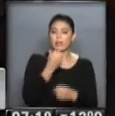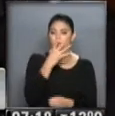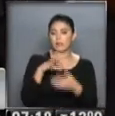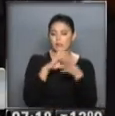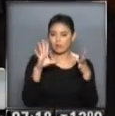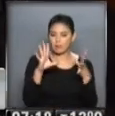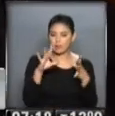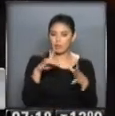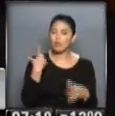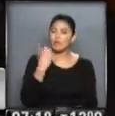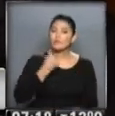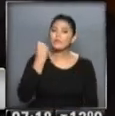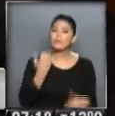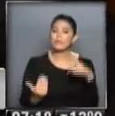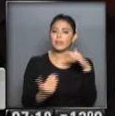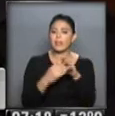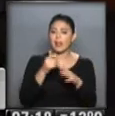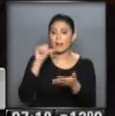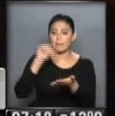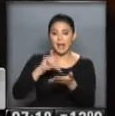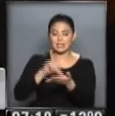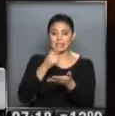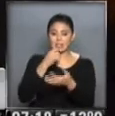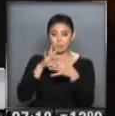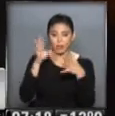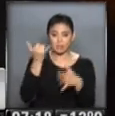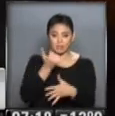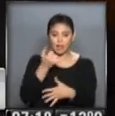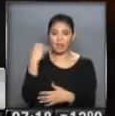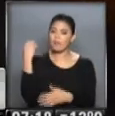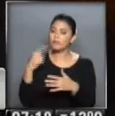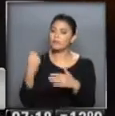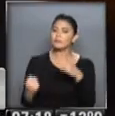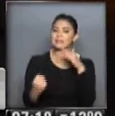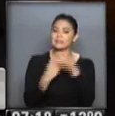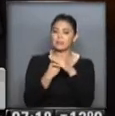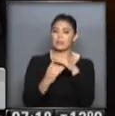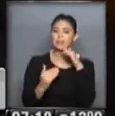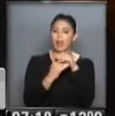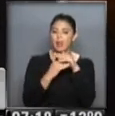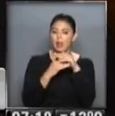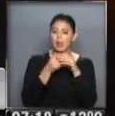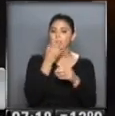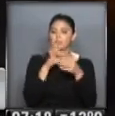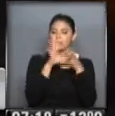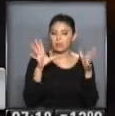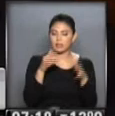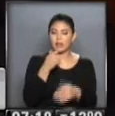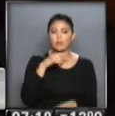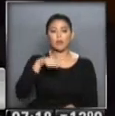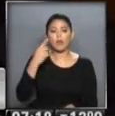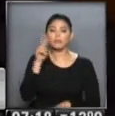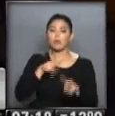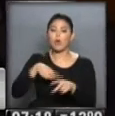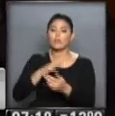es lo más fundamental que tiene un país que vive en democracia con lo cual estudiaremos cuál es el fallo y buscaremos una nueva solución sin necesario para